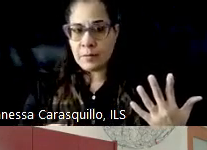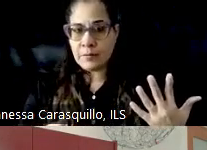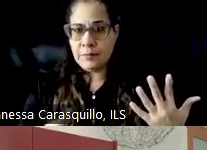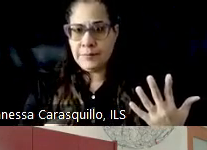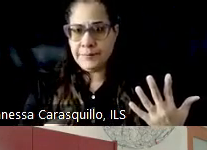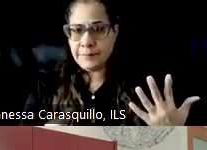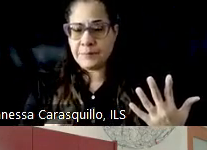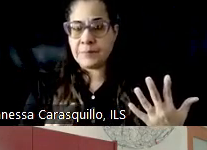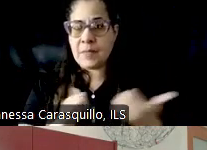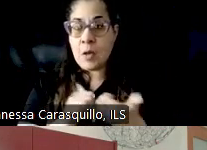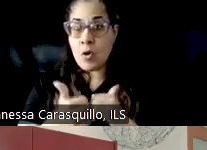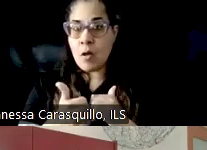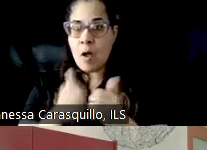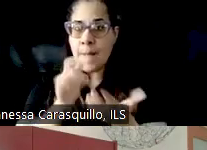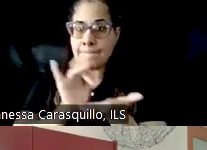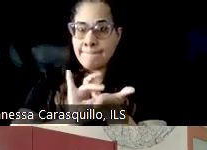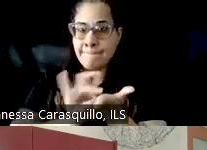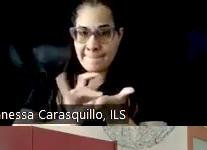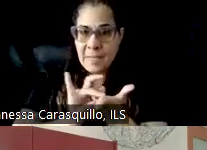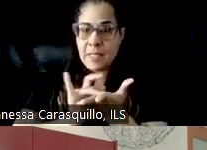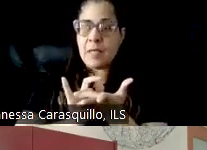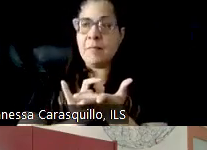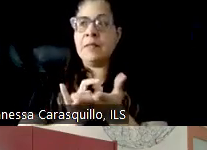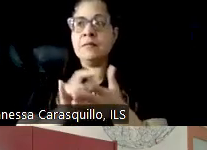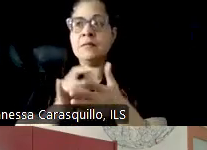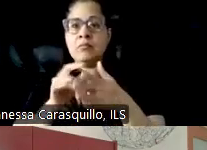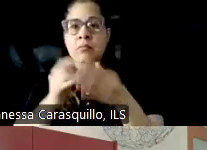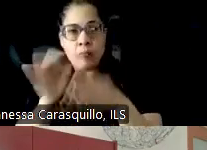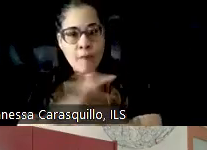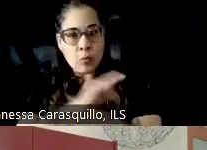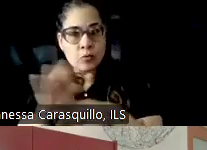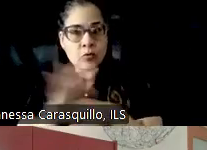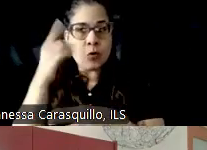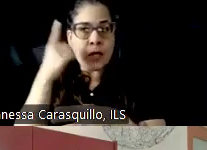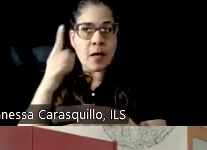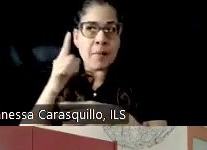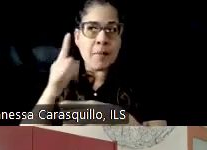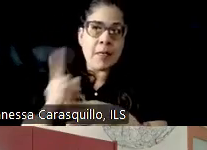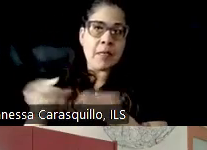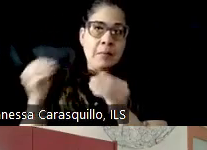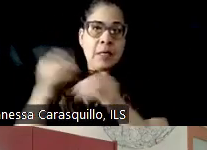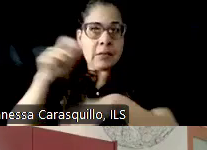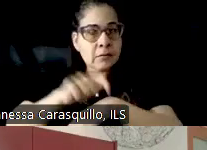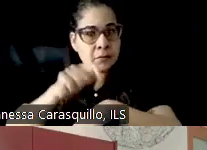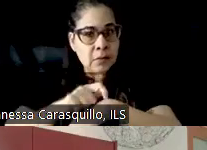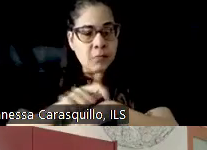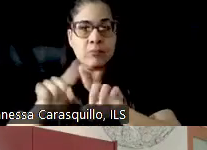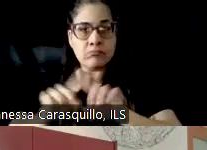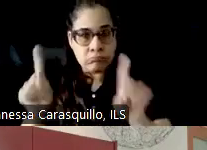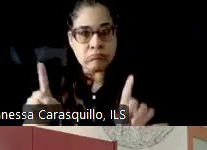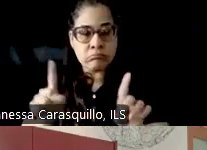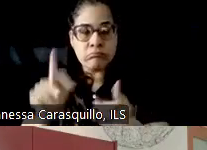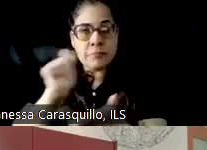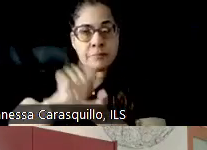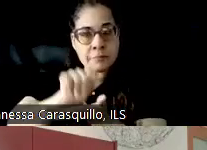medicamento actúa a larga duración y es más fácil de administrarlo. Pero básicamente el